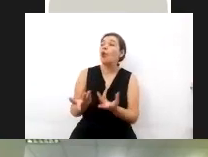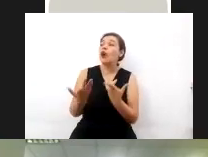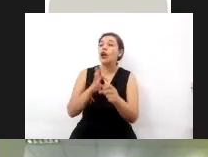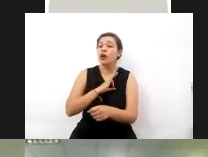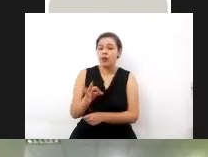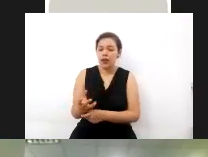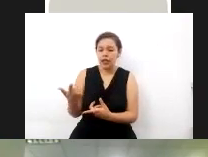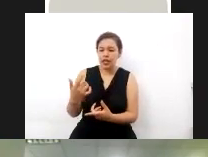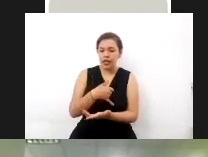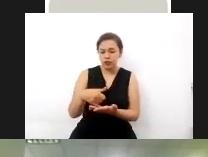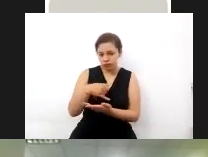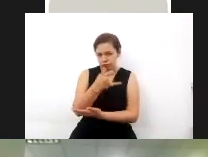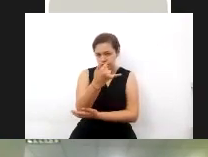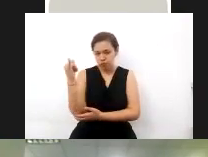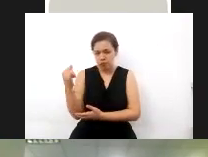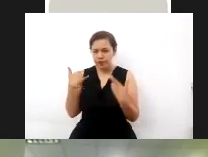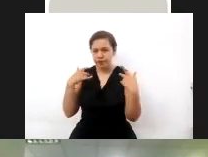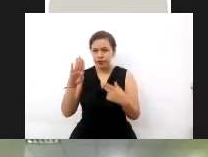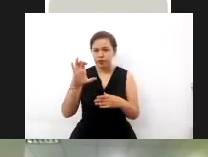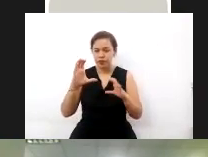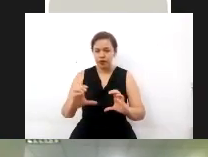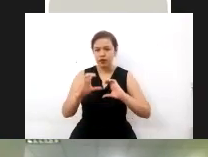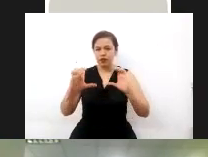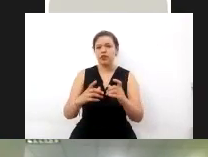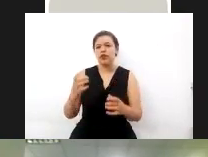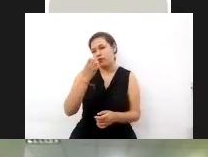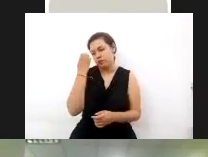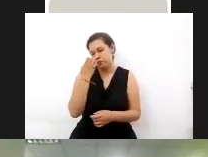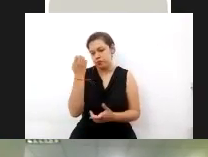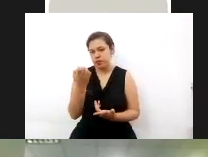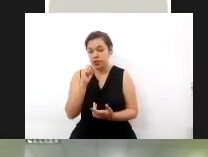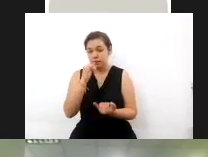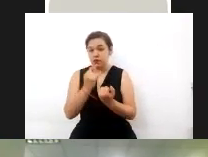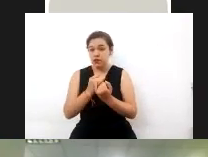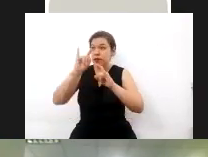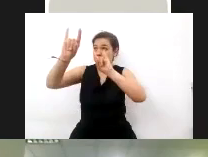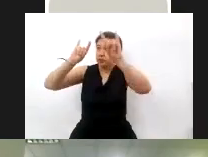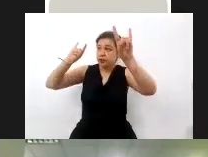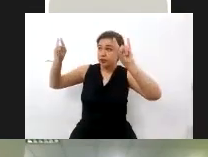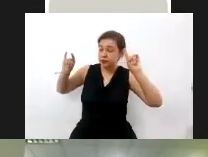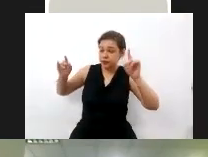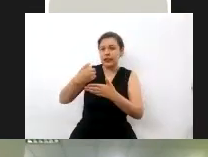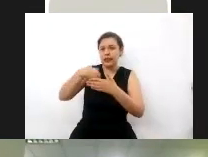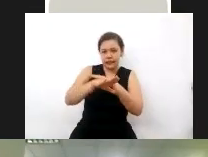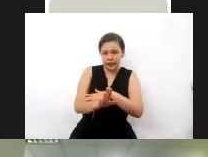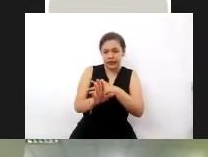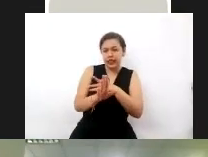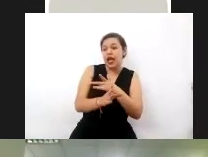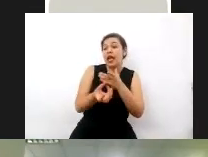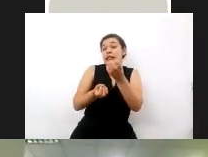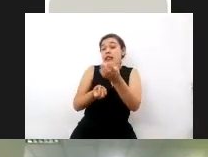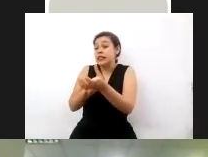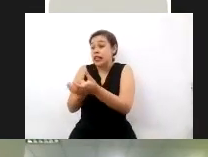en las estancias o en los niveles educativos. Hay que colocar las señaléticas que indiquen la entrada y salida